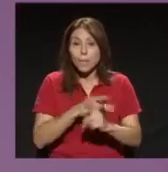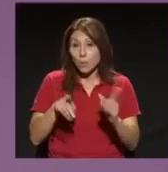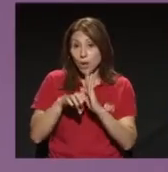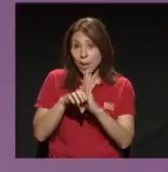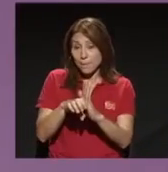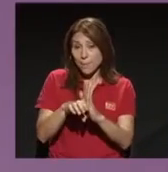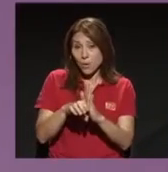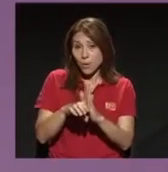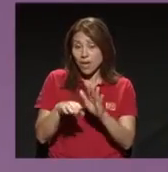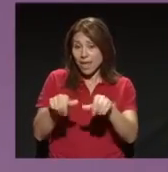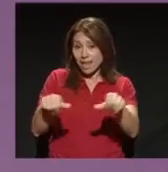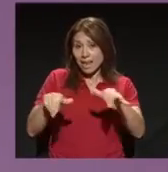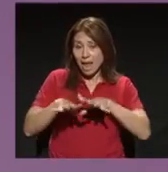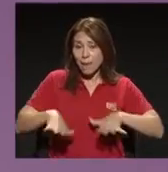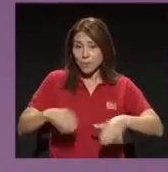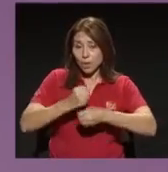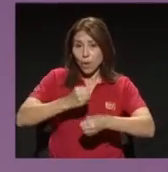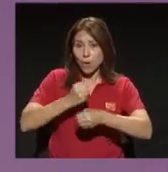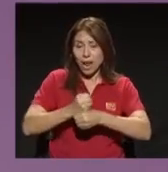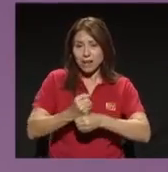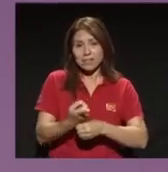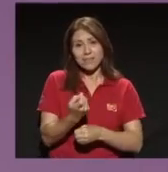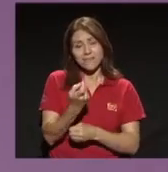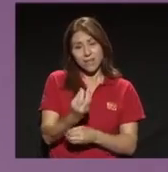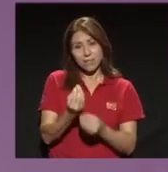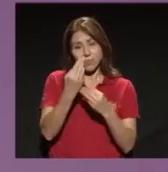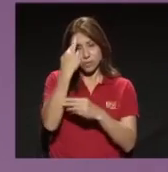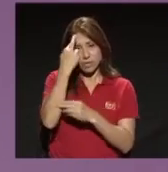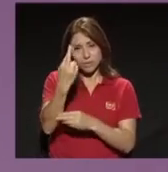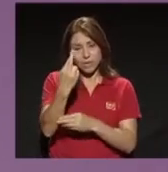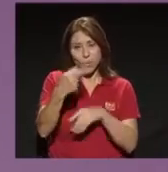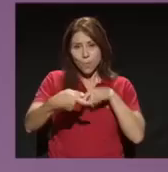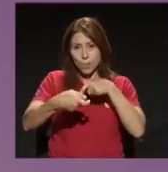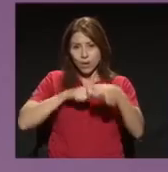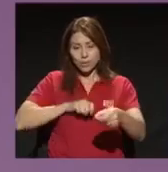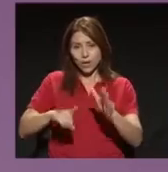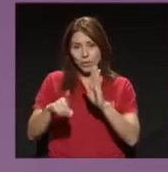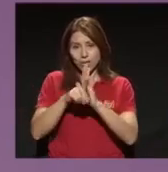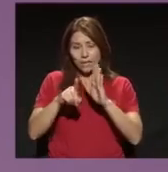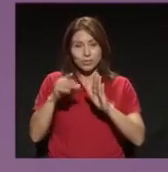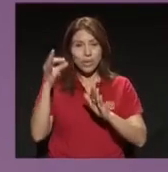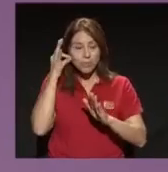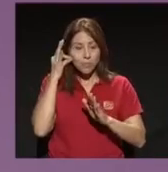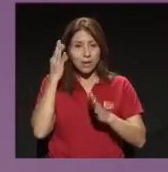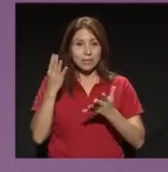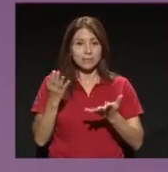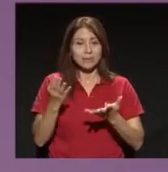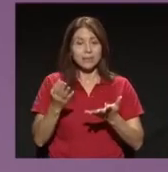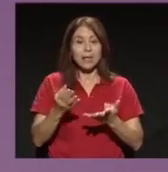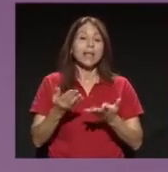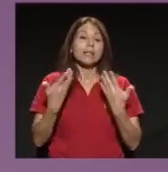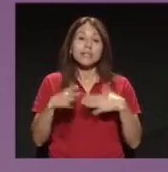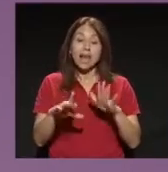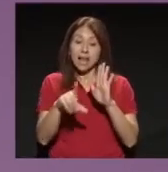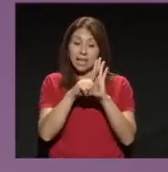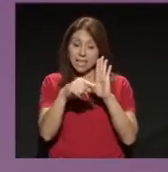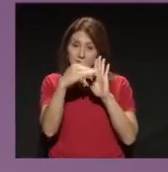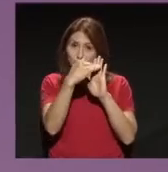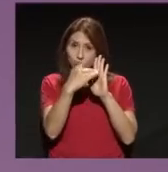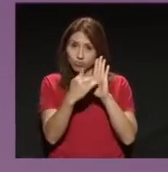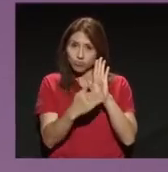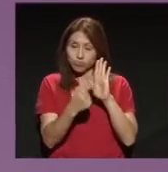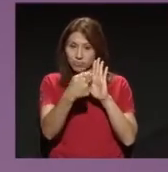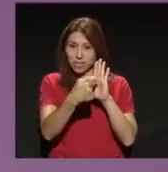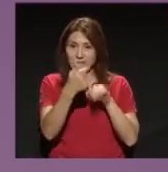se da mucho irrespeto y violación a los derechos de las madres lactantes es decir la legislación ya establece que las